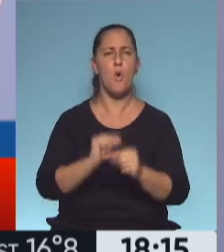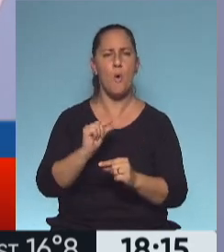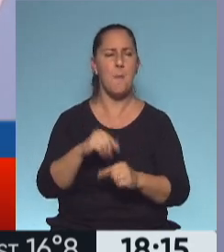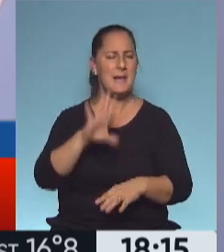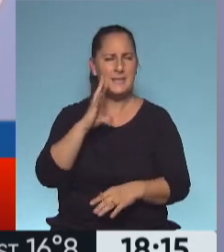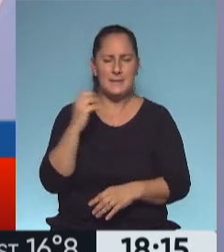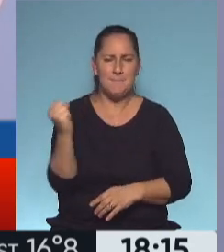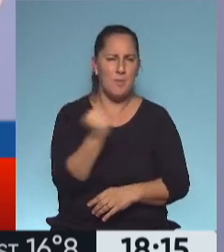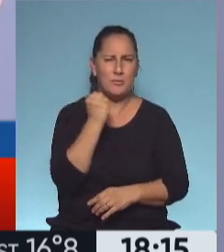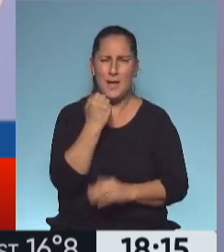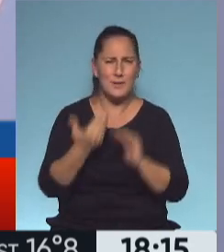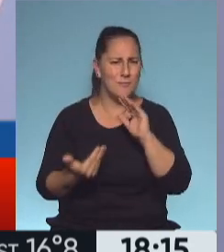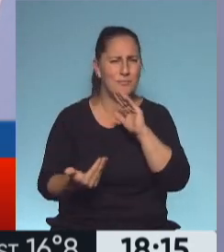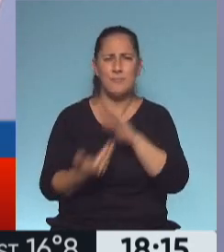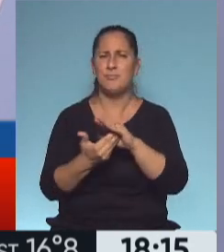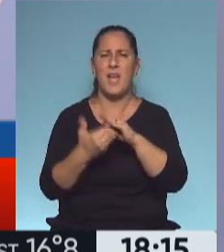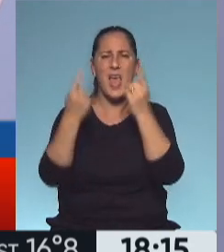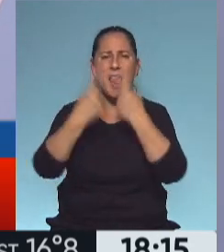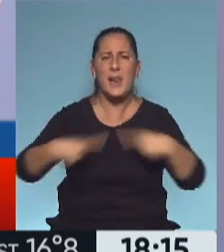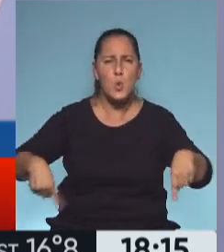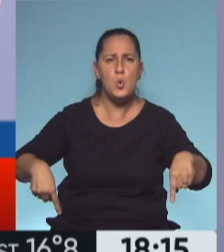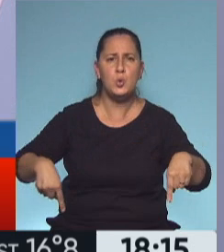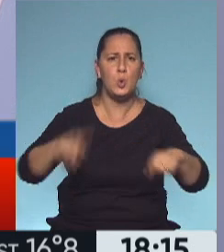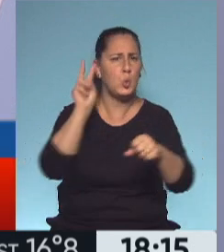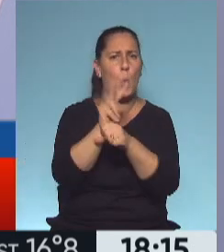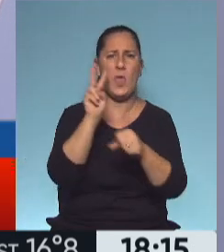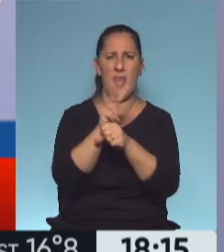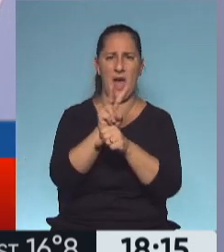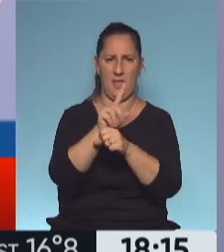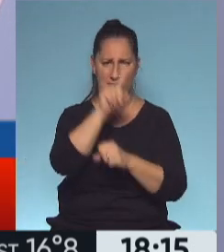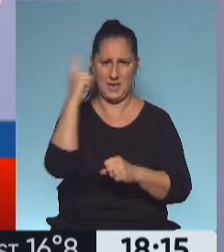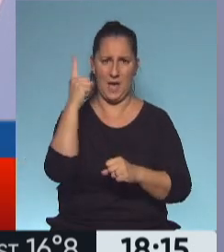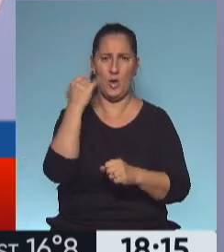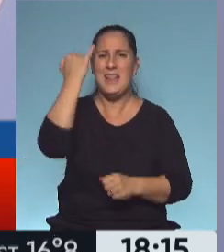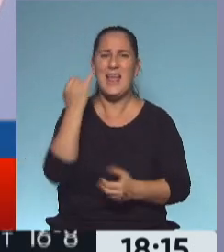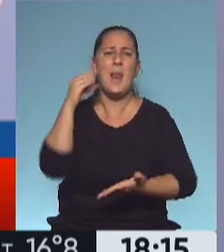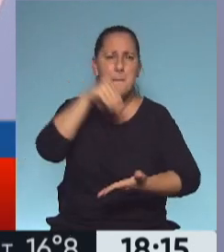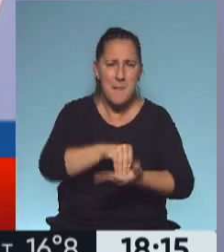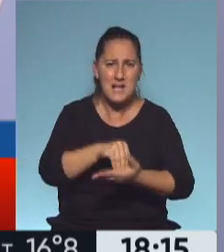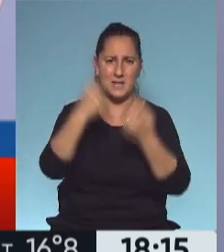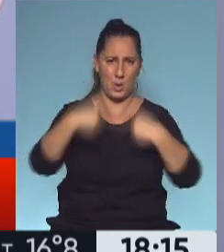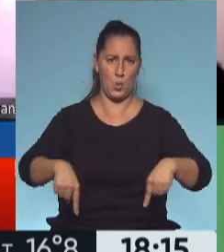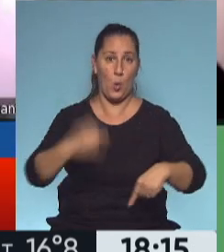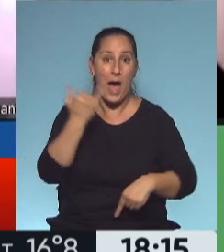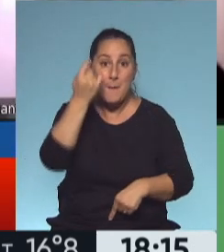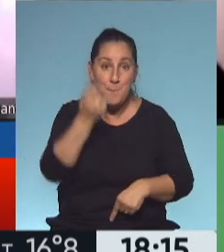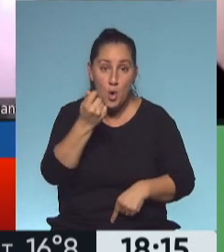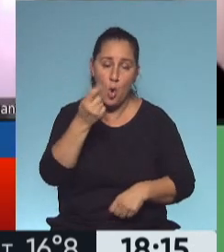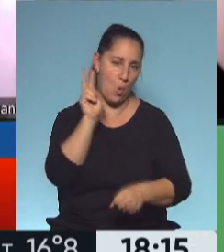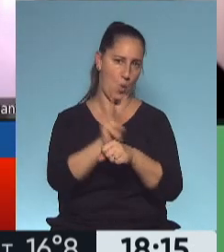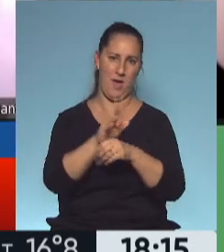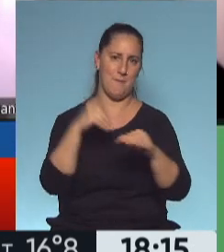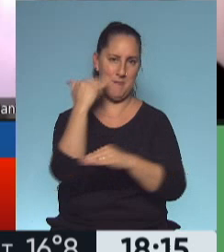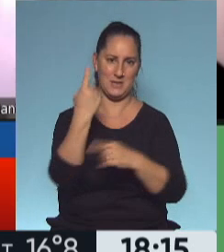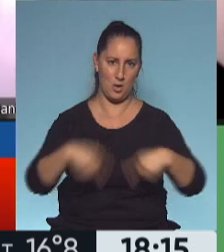esencial afinar el uso de los recursos del Estado y contar con más recursos en una situación de escasez para poder